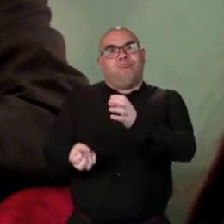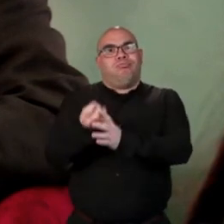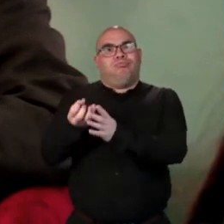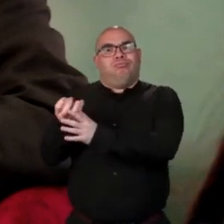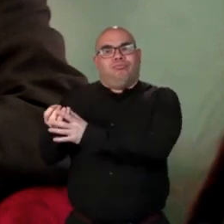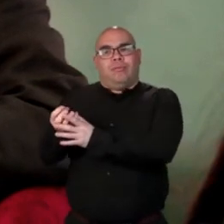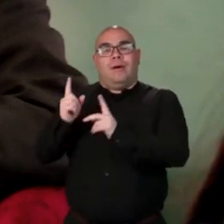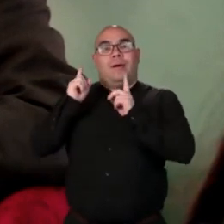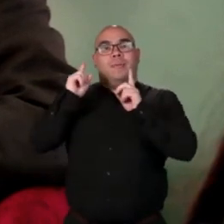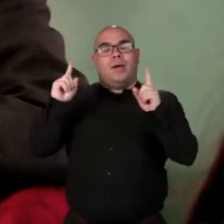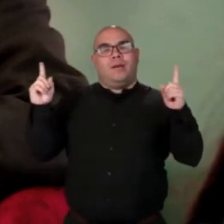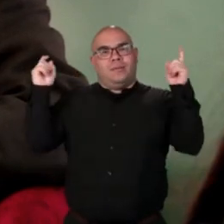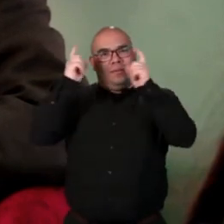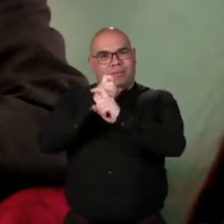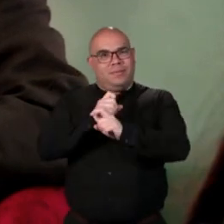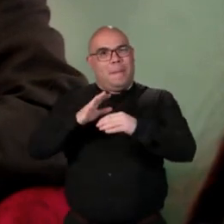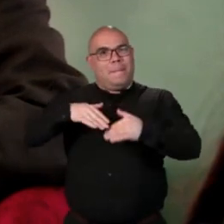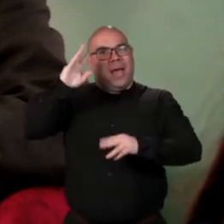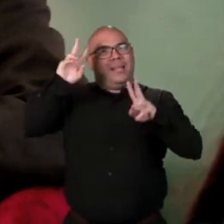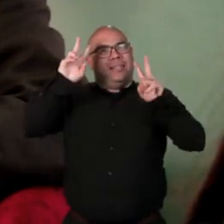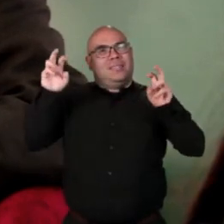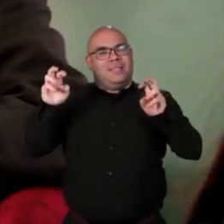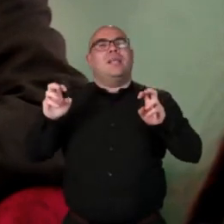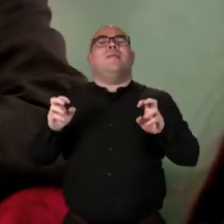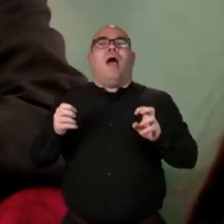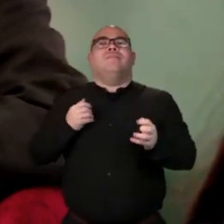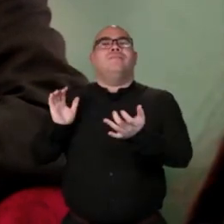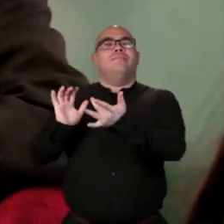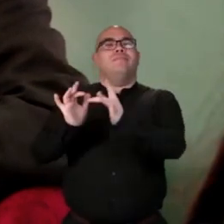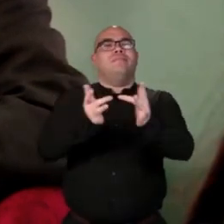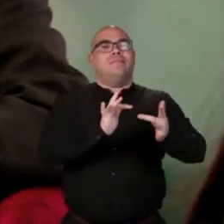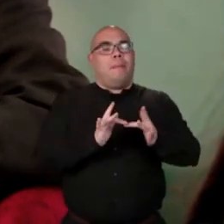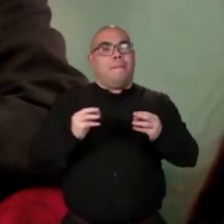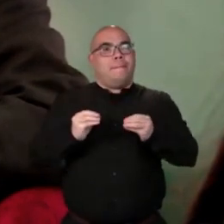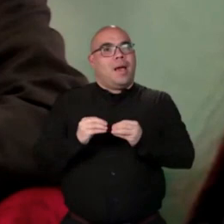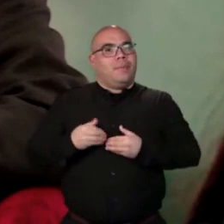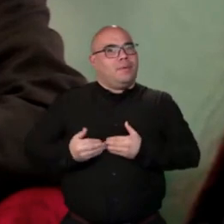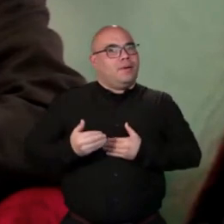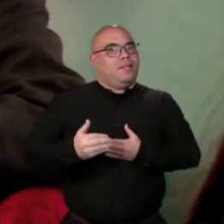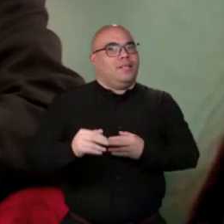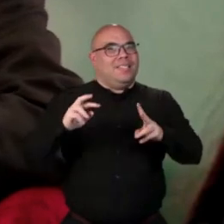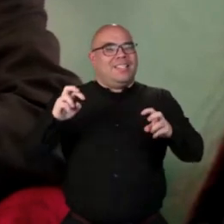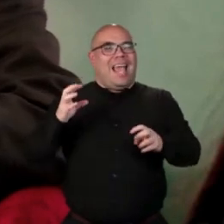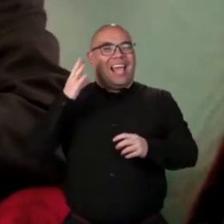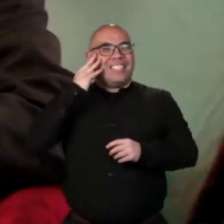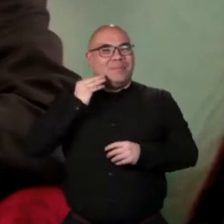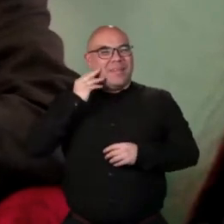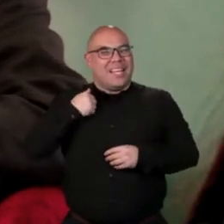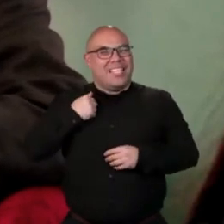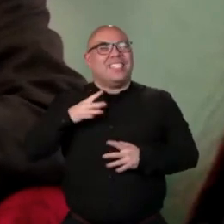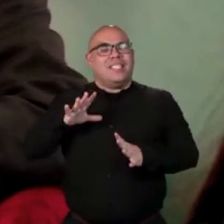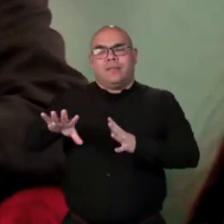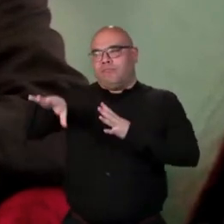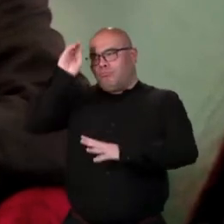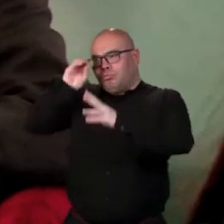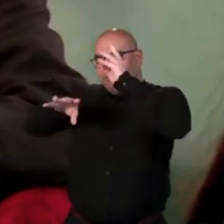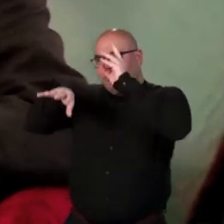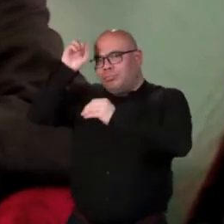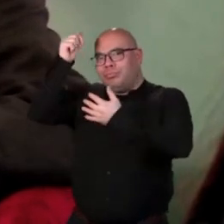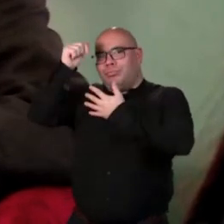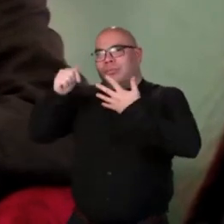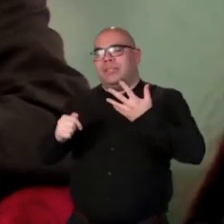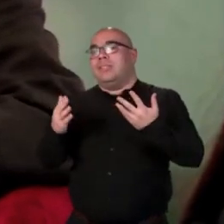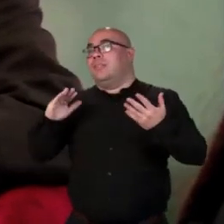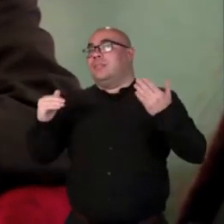pero buscando fundamentalmente conectar cada vez más estas experiencias de aprendizaje con la solución